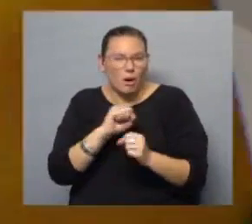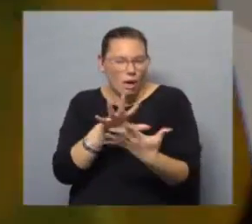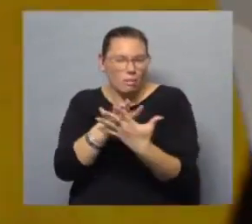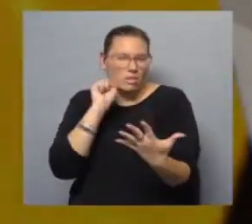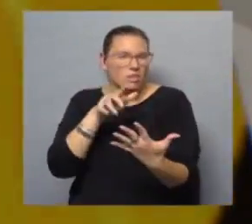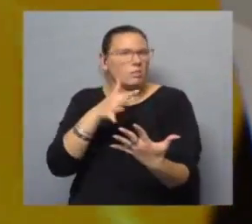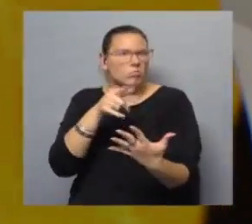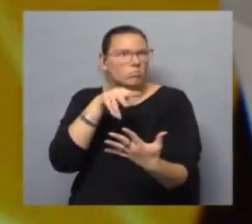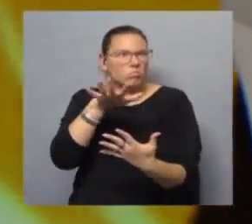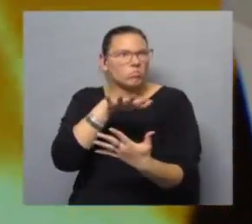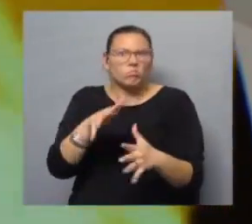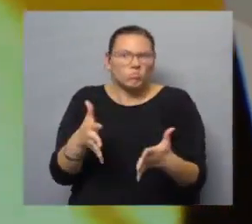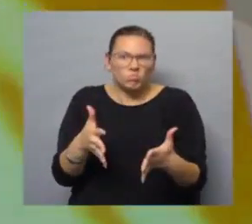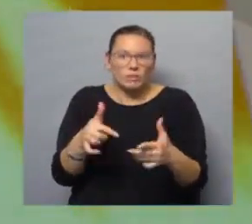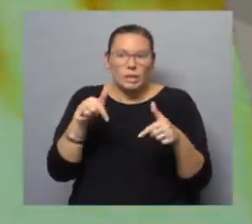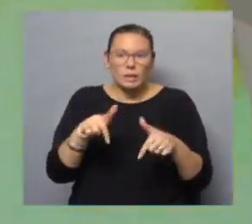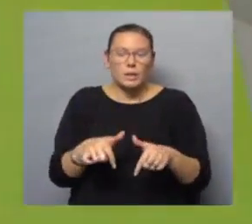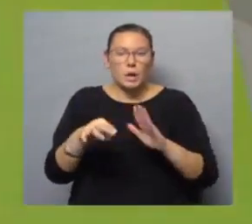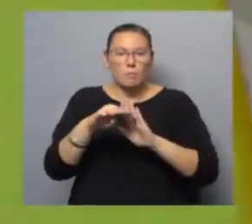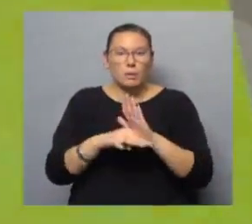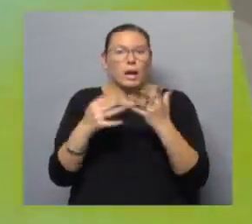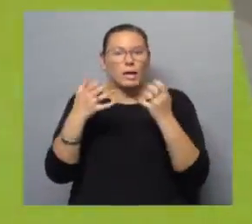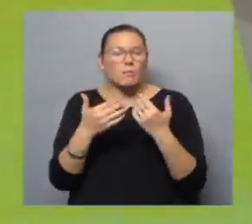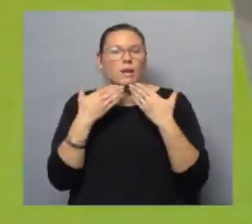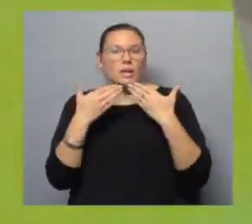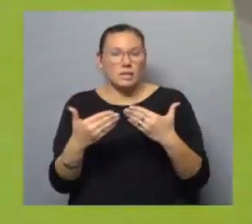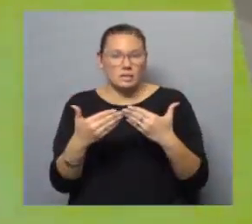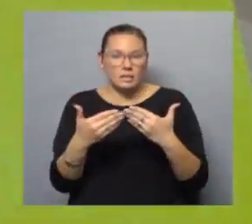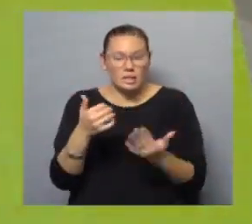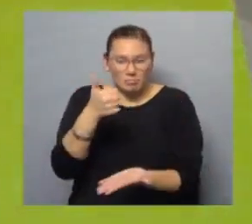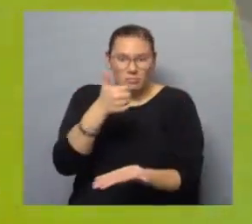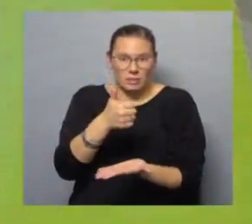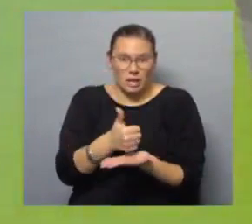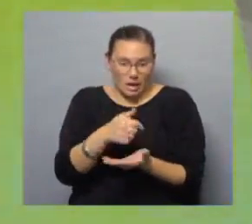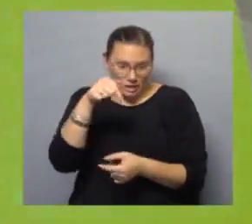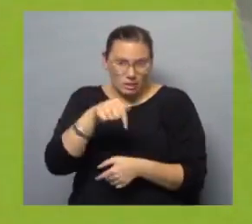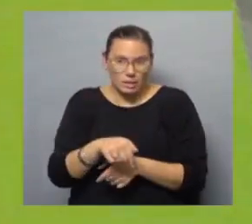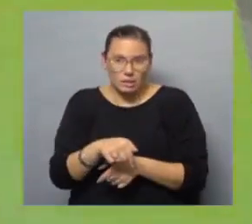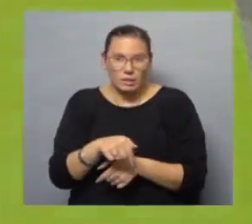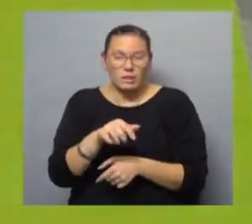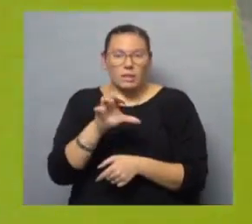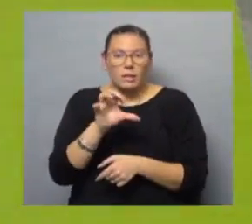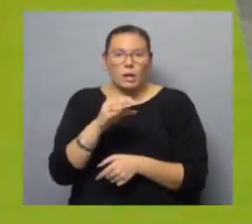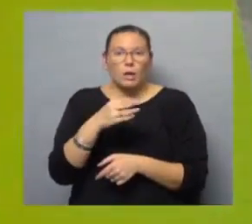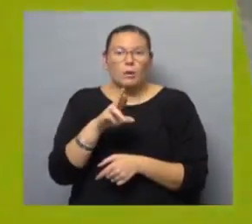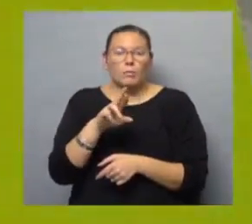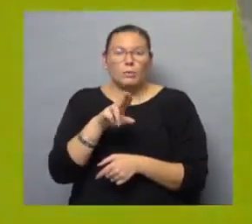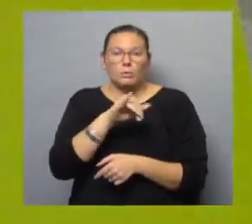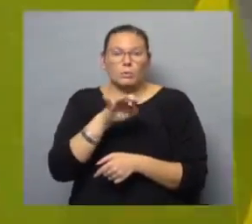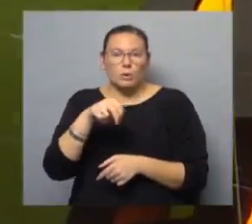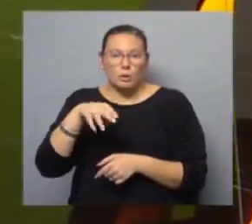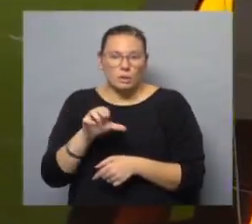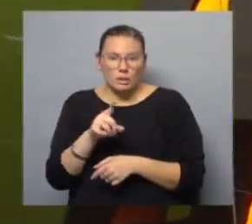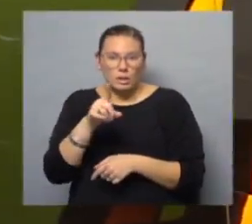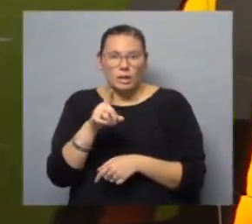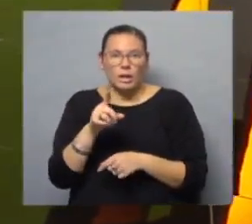qué es lo que estamos viendo, en este programa queremos agradecerle muchísimo la presencia aquí en estudios de Sebastián Brusone. Sebastián es